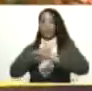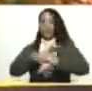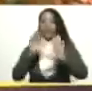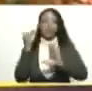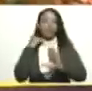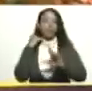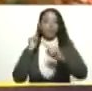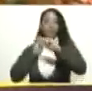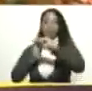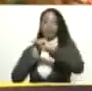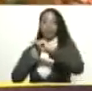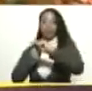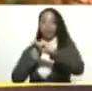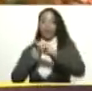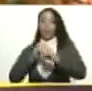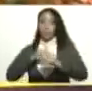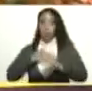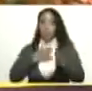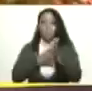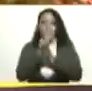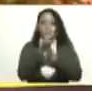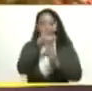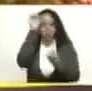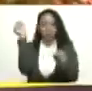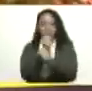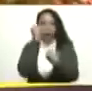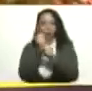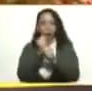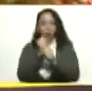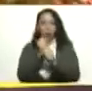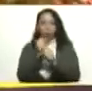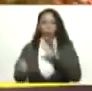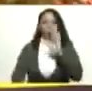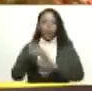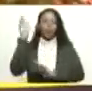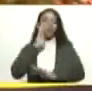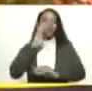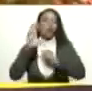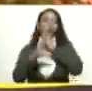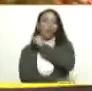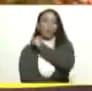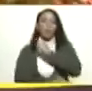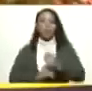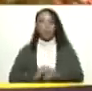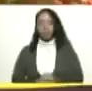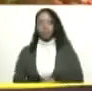Y para poder emprender esta operación contra la corrupción.